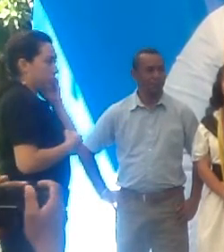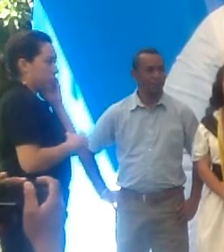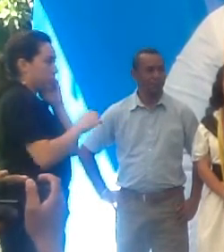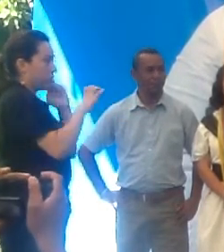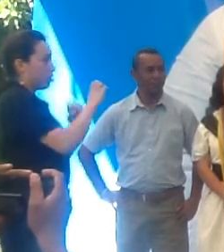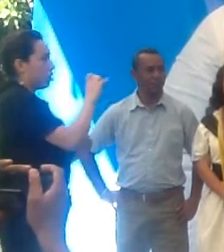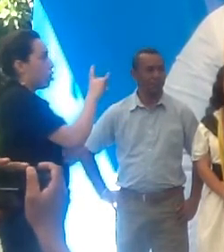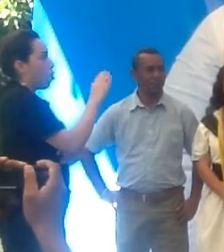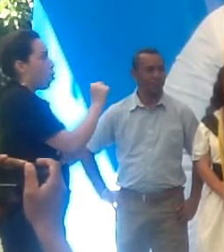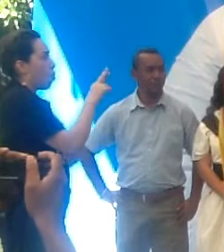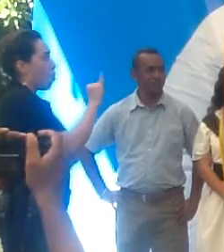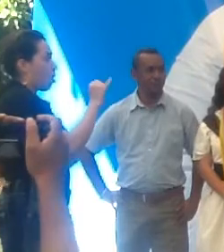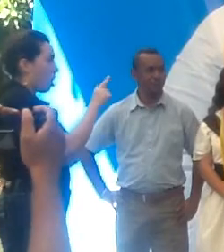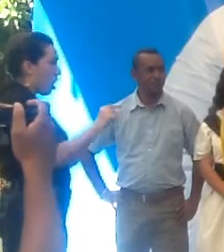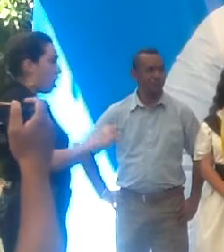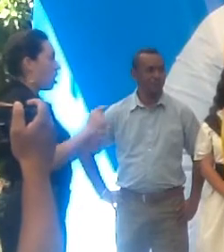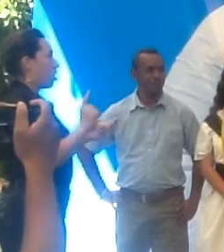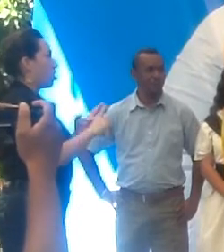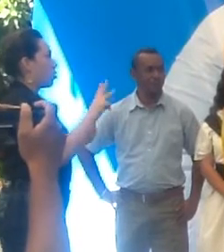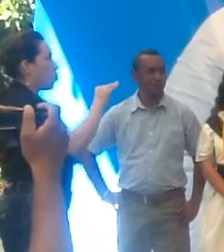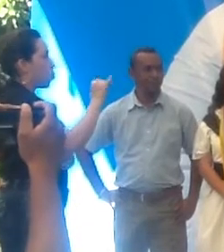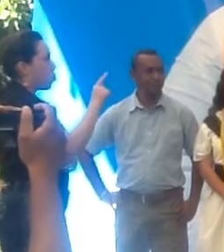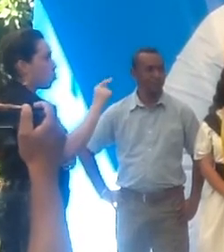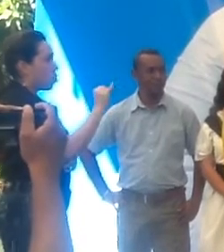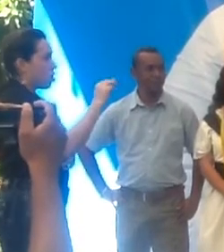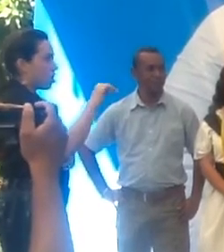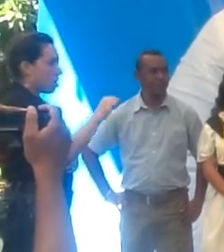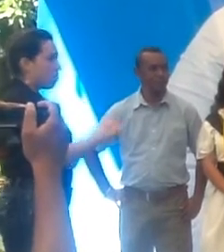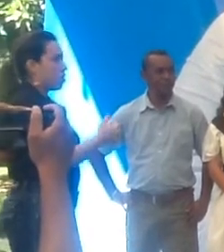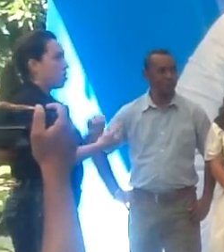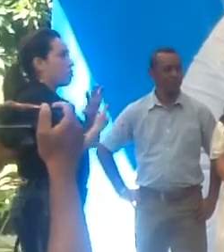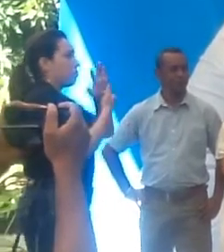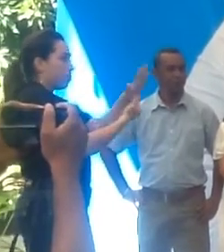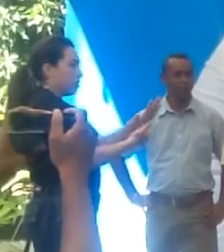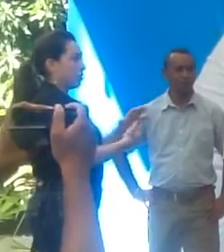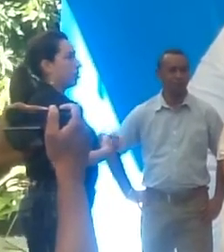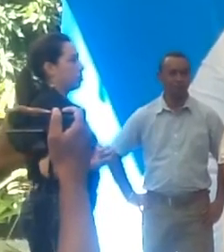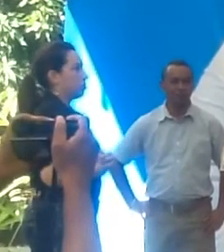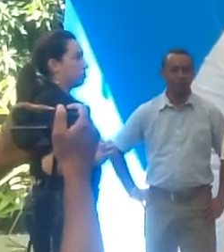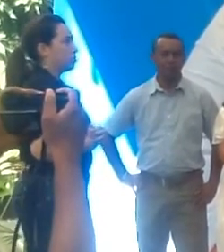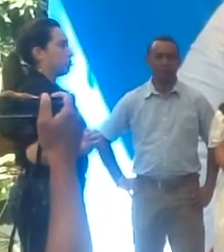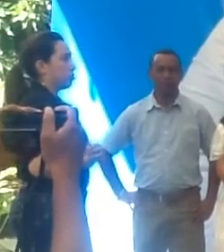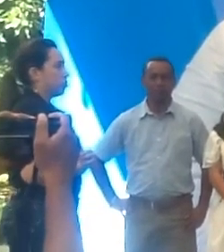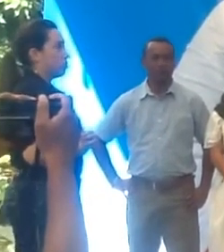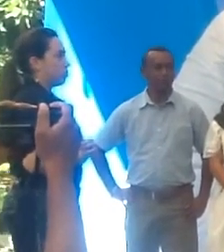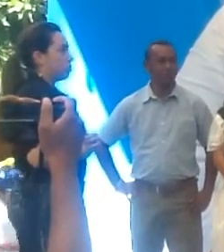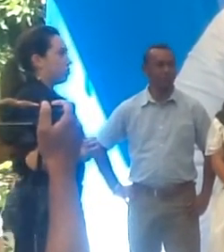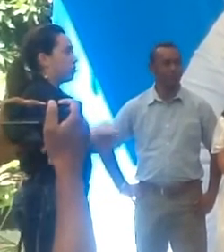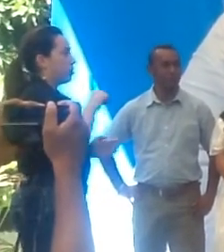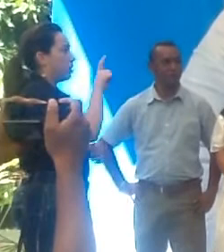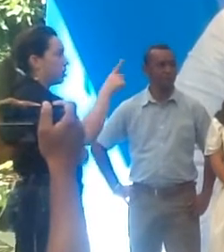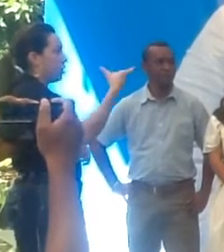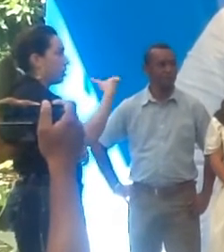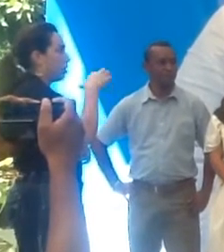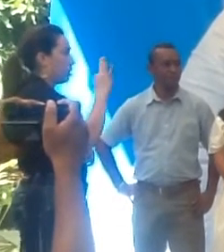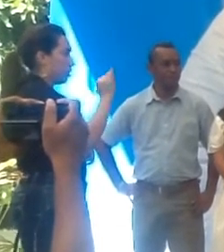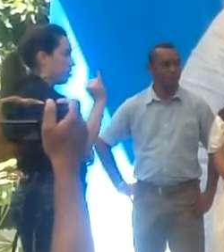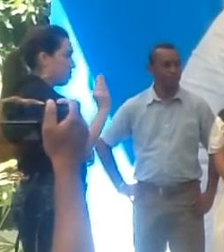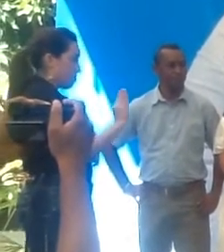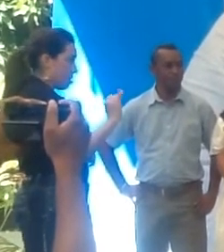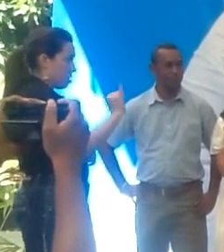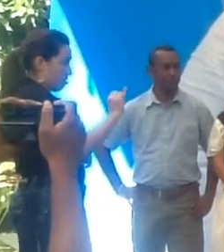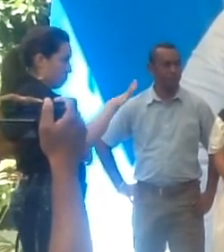Eucari Salas y William Simanca, en representación de los LGTBI,